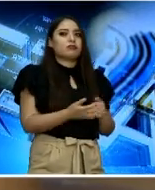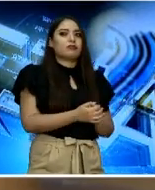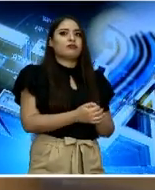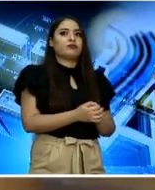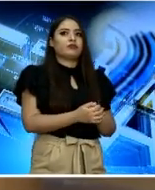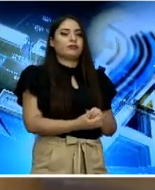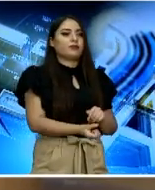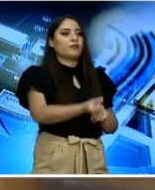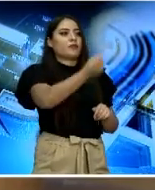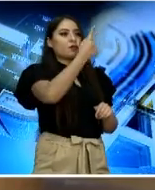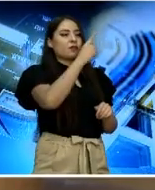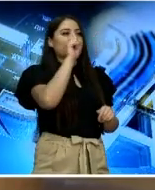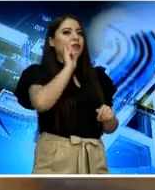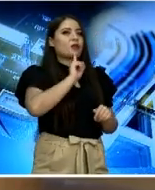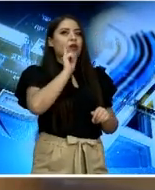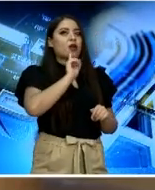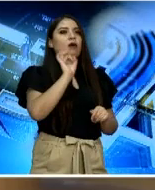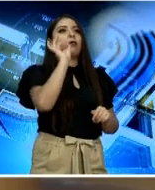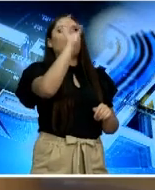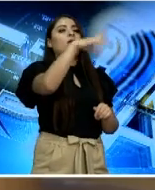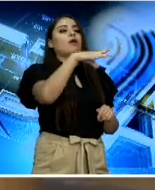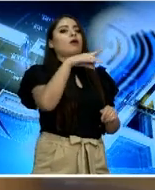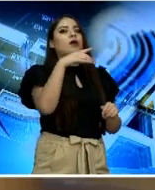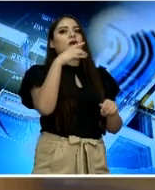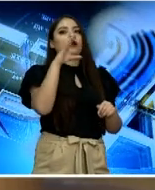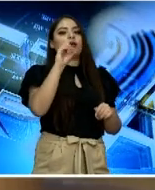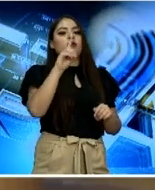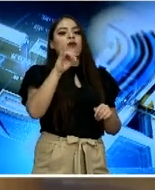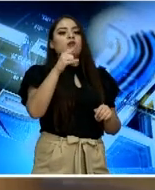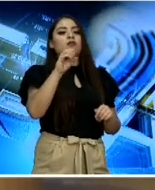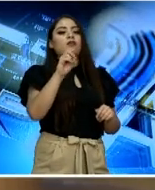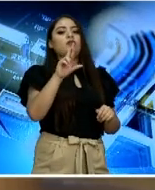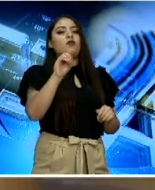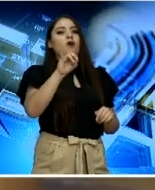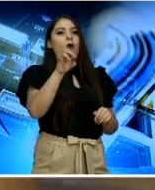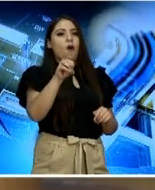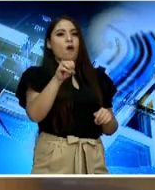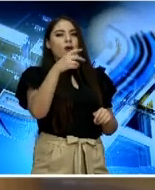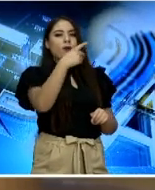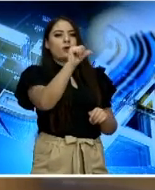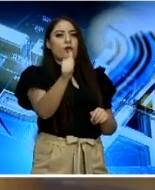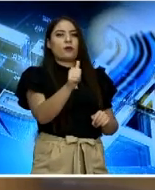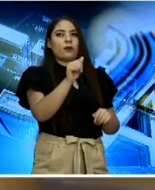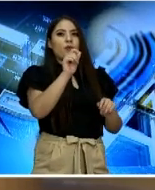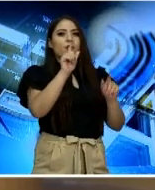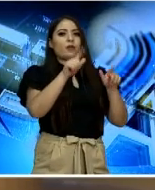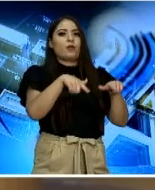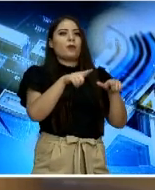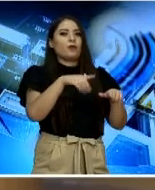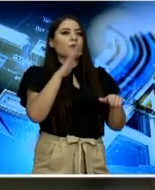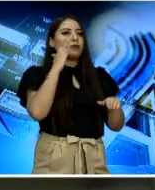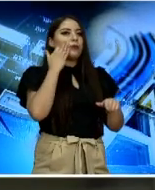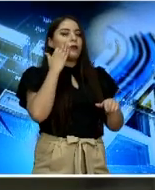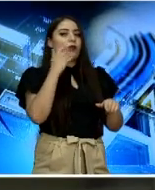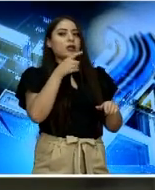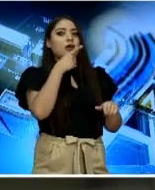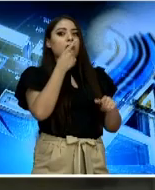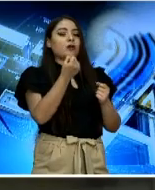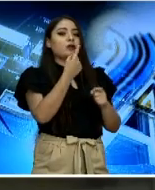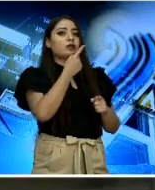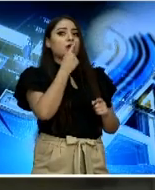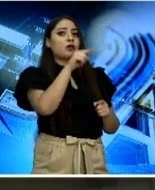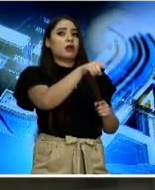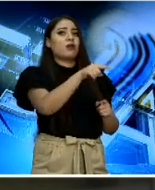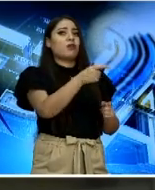a Código Rojo diciendo que yo pedía dinero, que utilizaba el niño, bueno, y que estaba lucrando. Rojo, no sé qué es